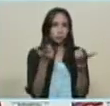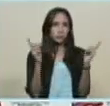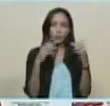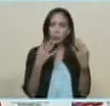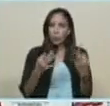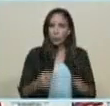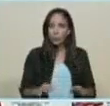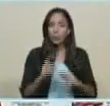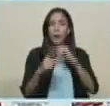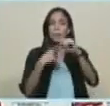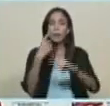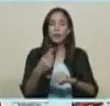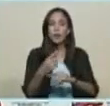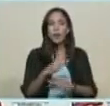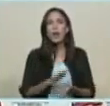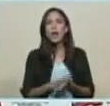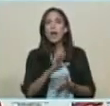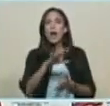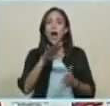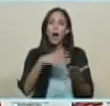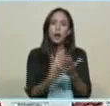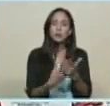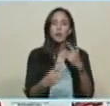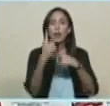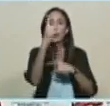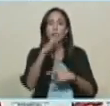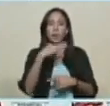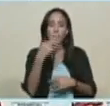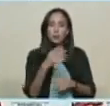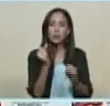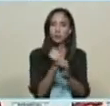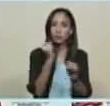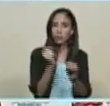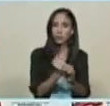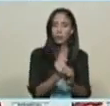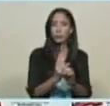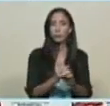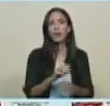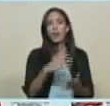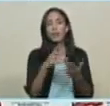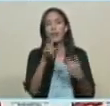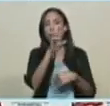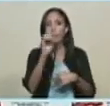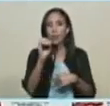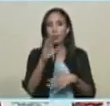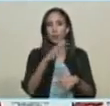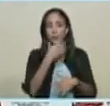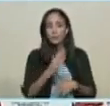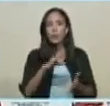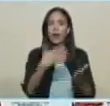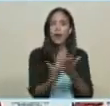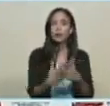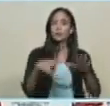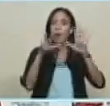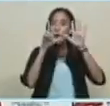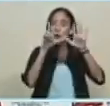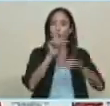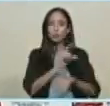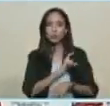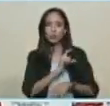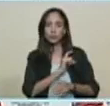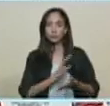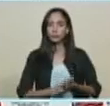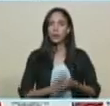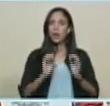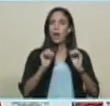en comunidad. Vamos, con la oración de nuestro Dios, con su bendición, a recibir las Navidades a nuestro niño Jesús y